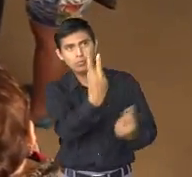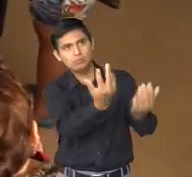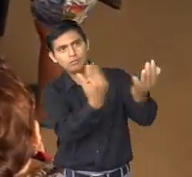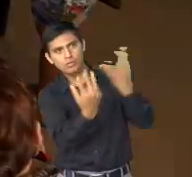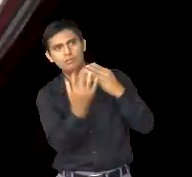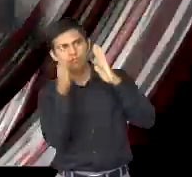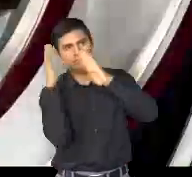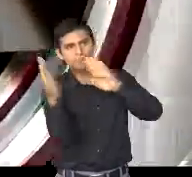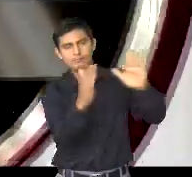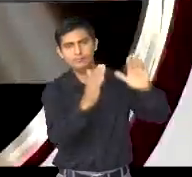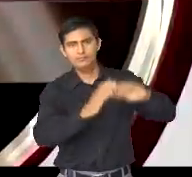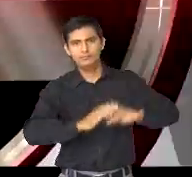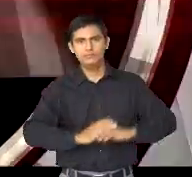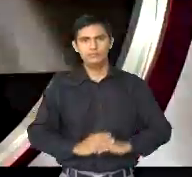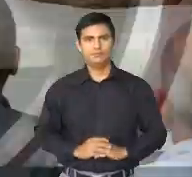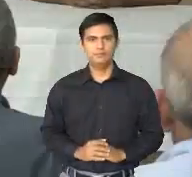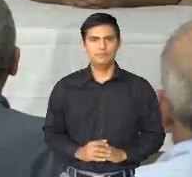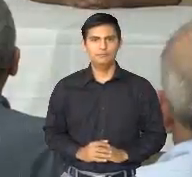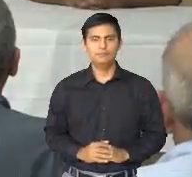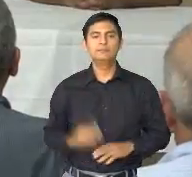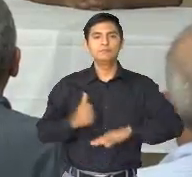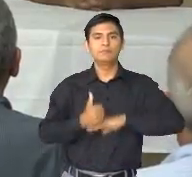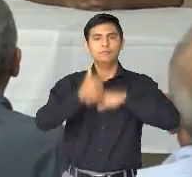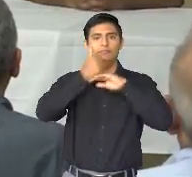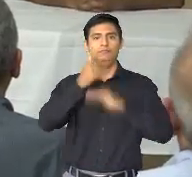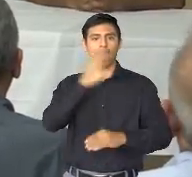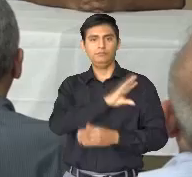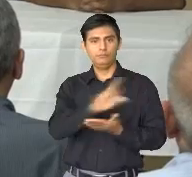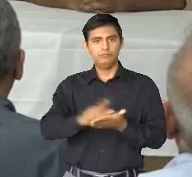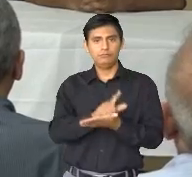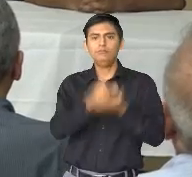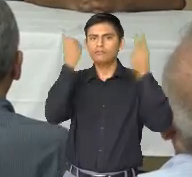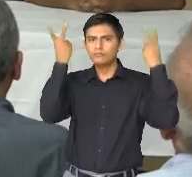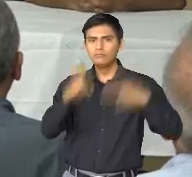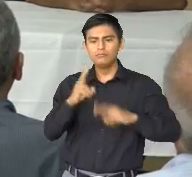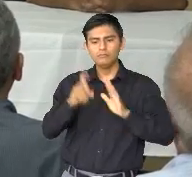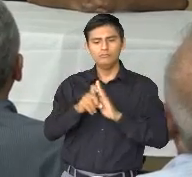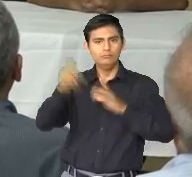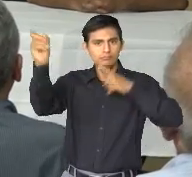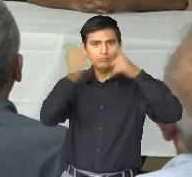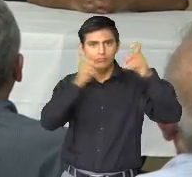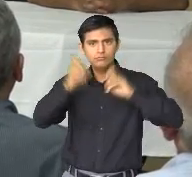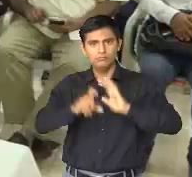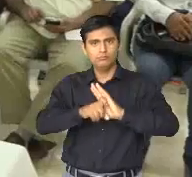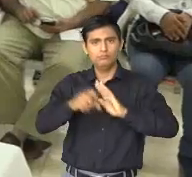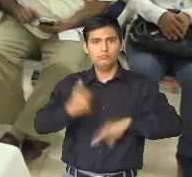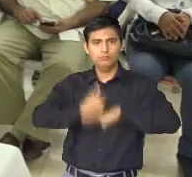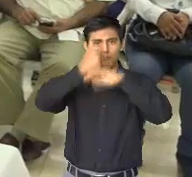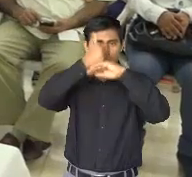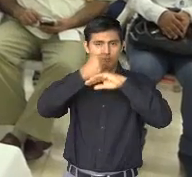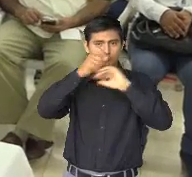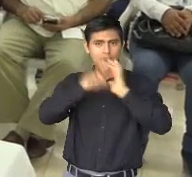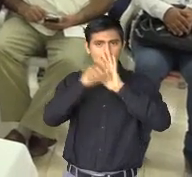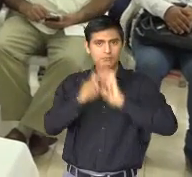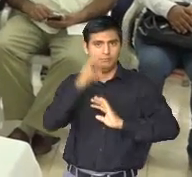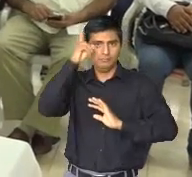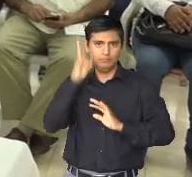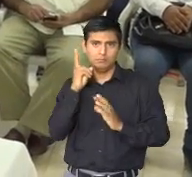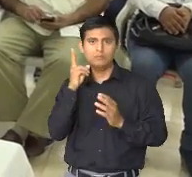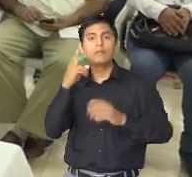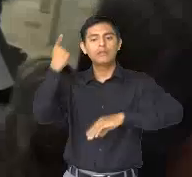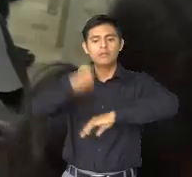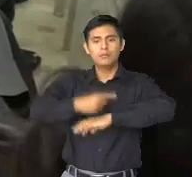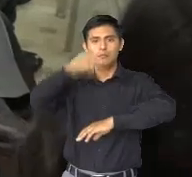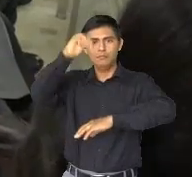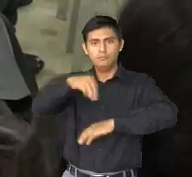esta sesión. Las autoridades municipales presididas por el abogado Vinicio Vega, el martes 12 de enero